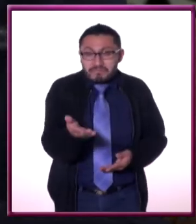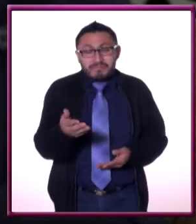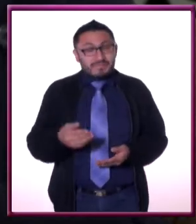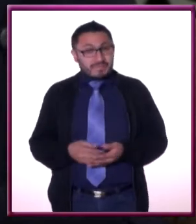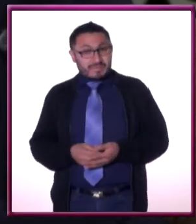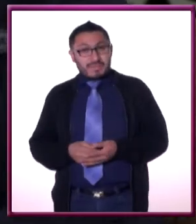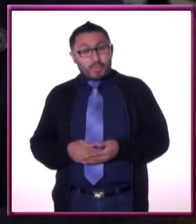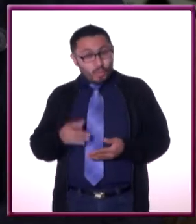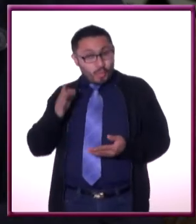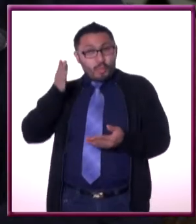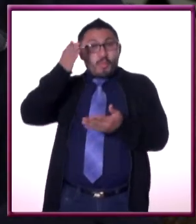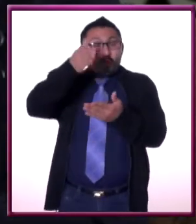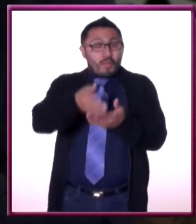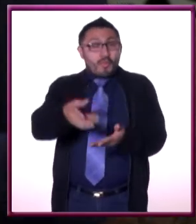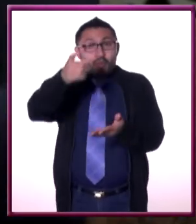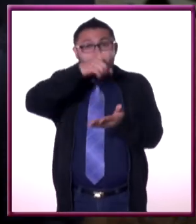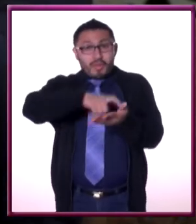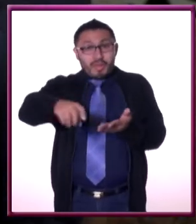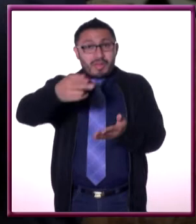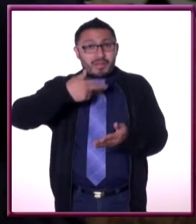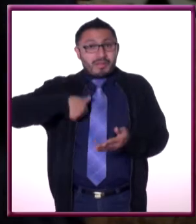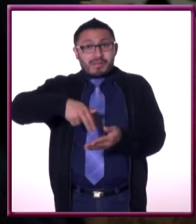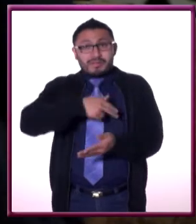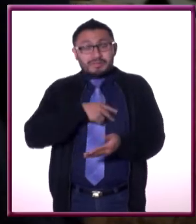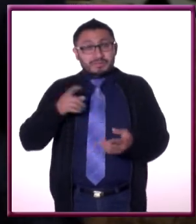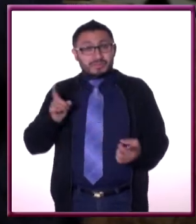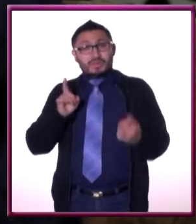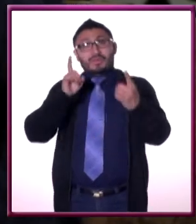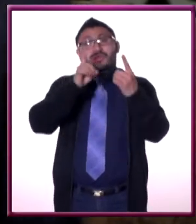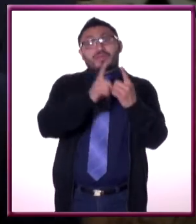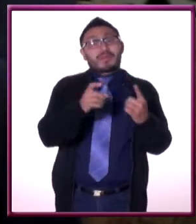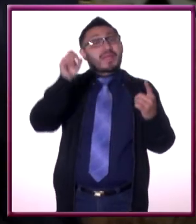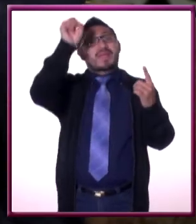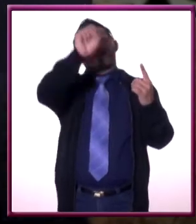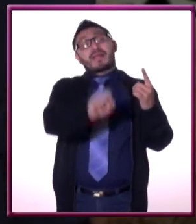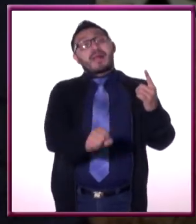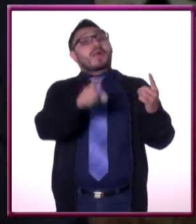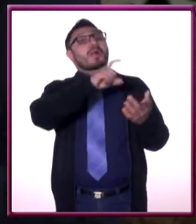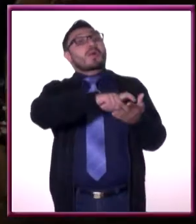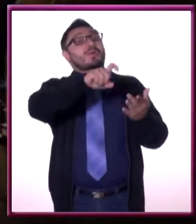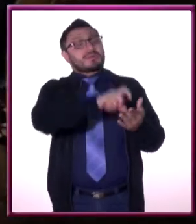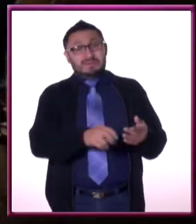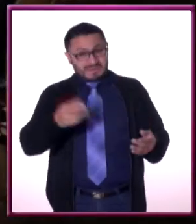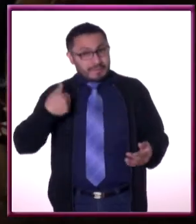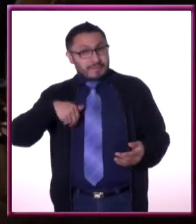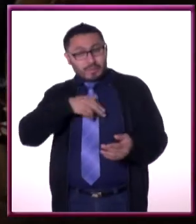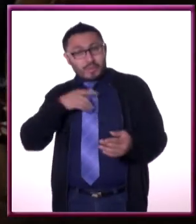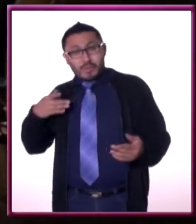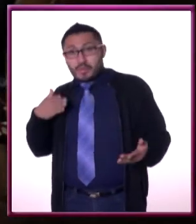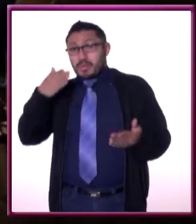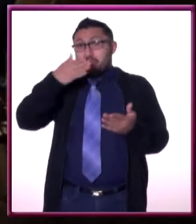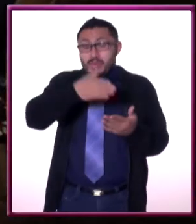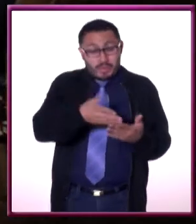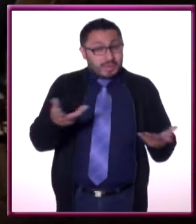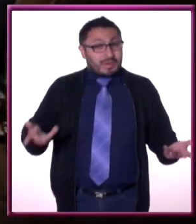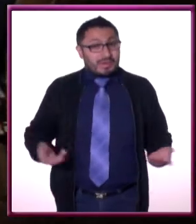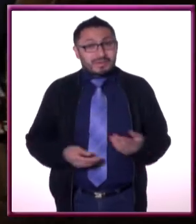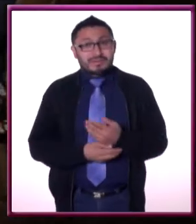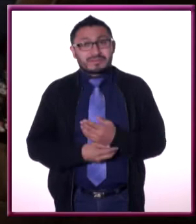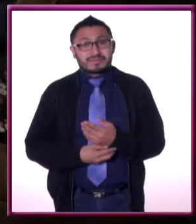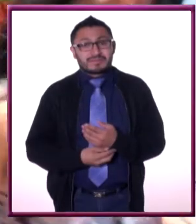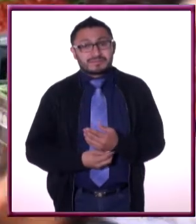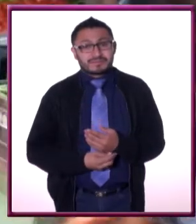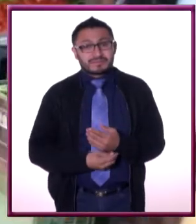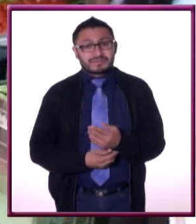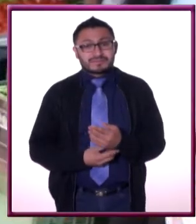pedirlos e ir por ellos. O sea, porque uno se los encarga al marchante para ir el sábado por ellos. Bueno, hay que ir por ellos. No va uno a dejar colgado al marchante